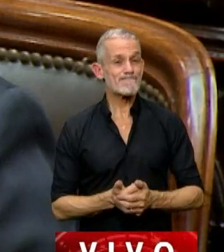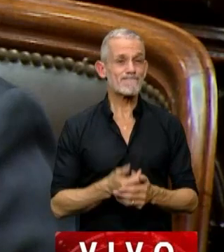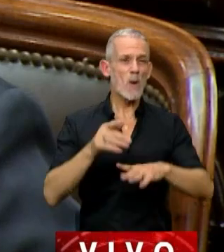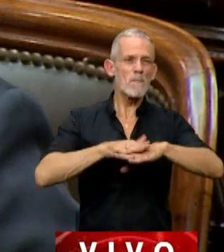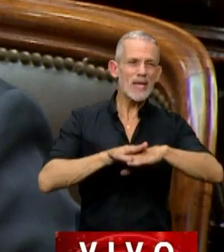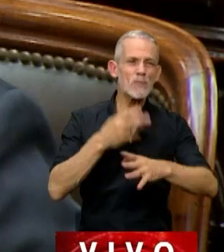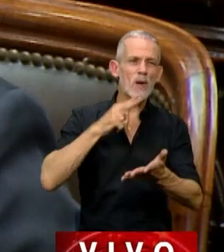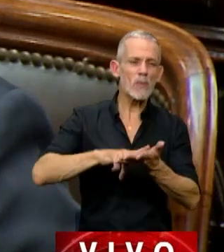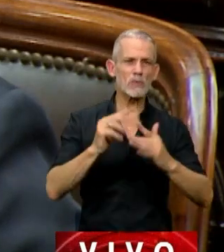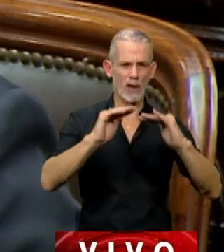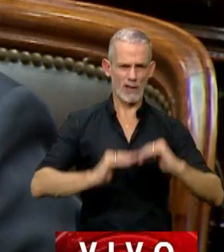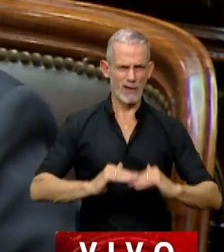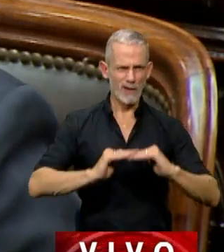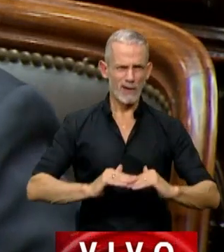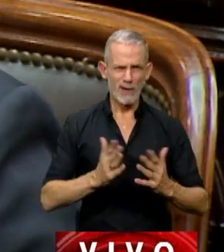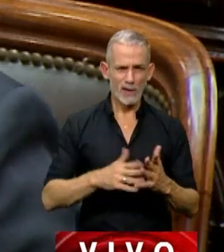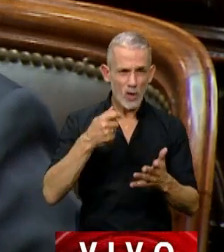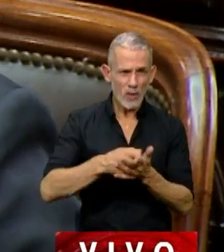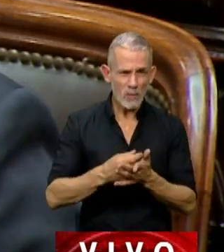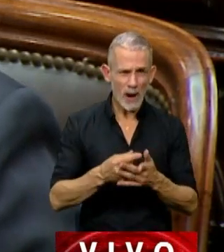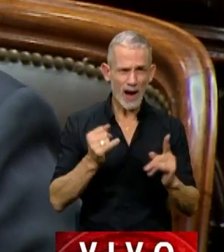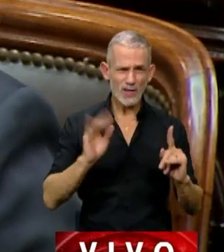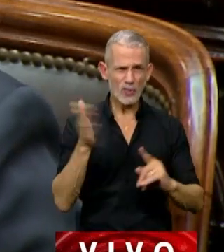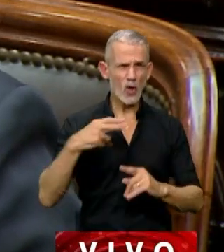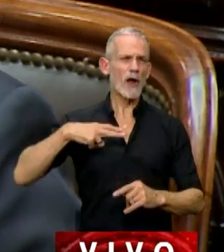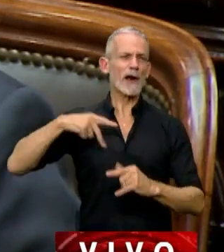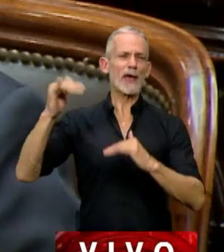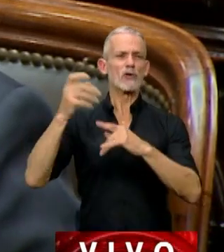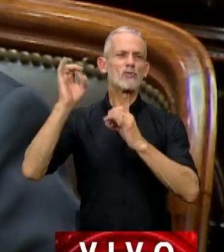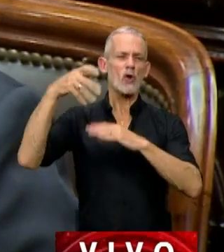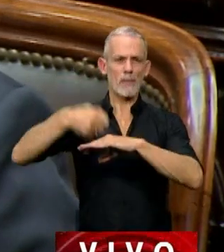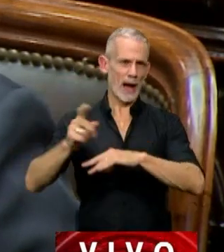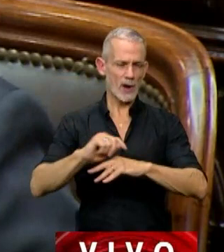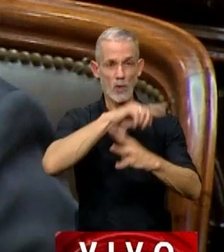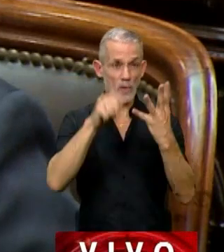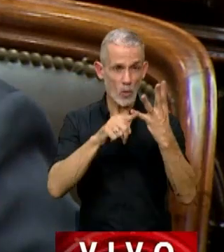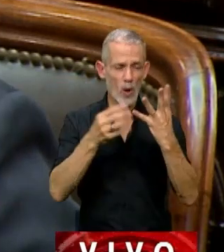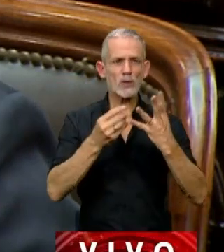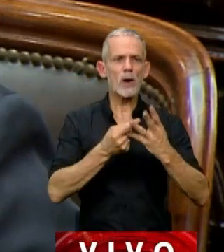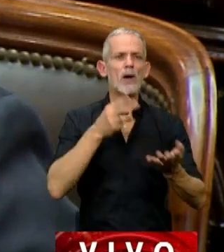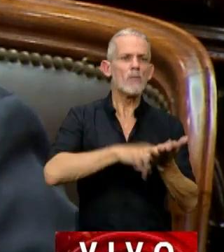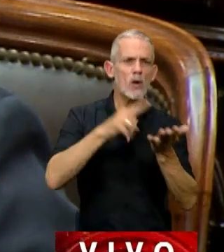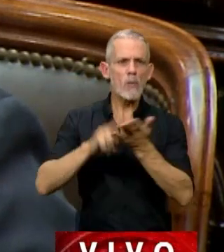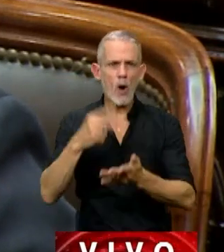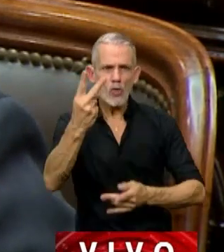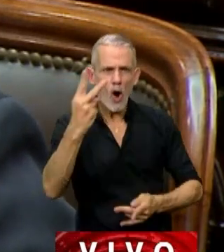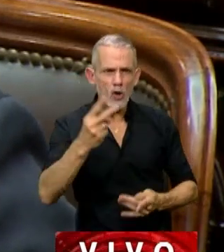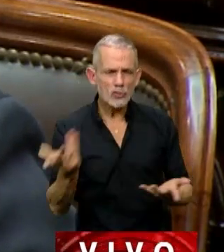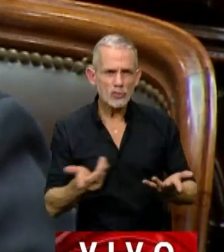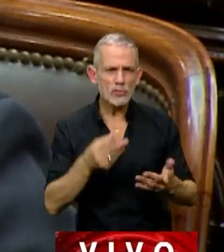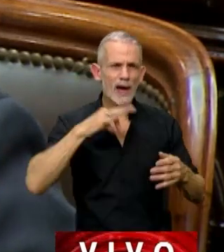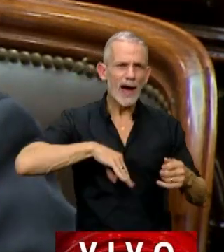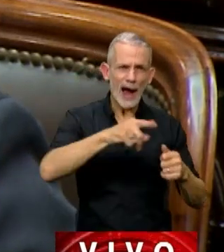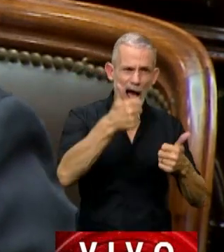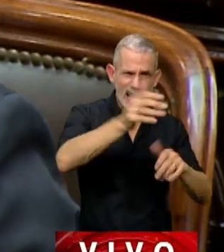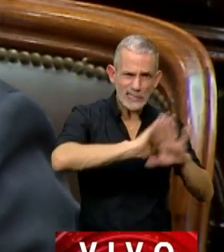mínimo no imponible demasiado bajo que hace que sea un impuesto a la clase media. En cuarto lugar, porque grava dos veces lo mismo, vuelve a gravar ganancias